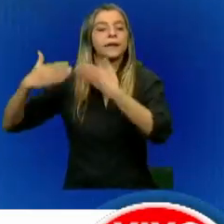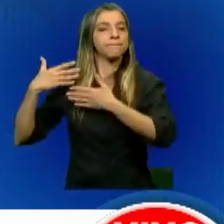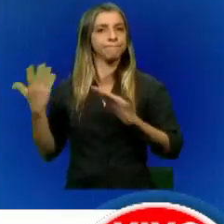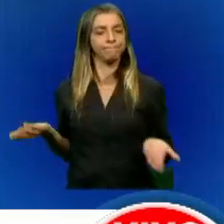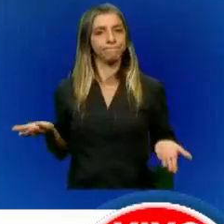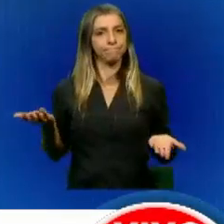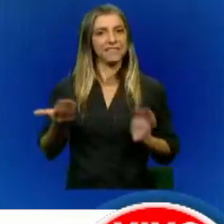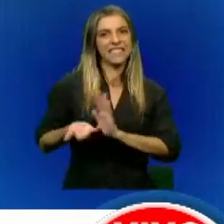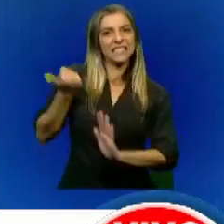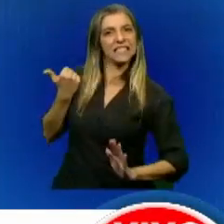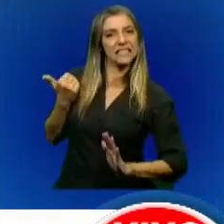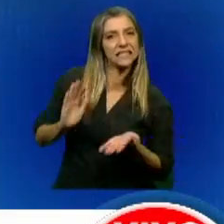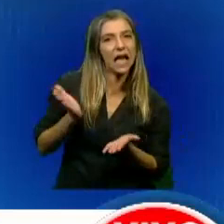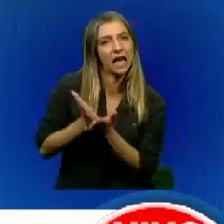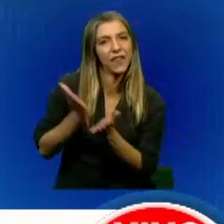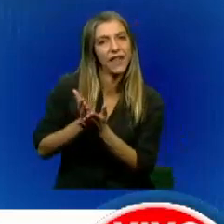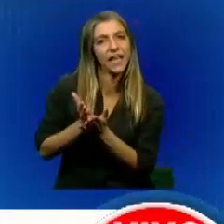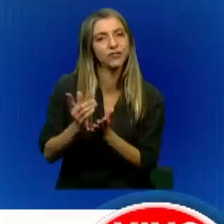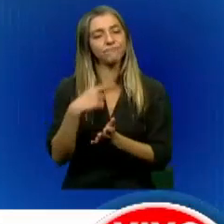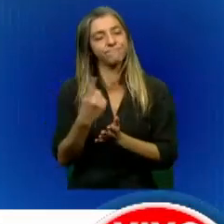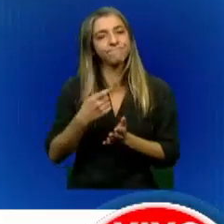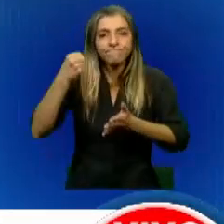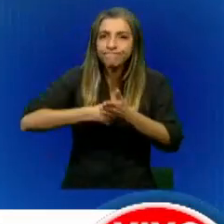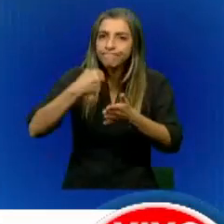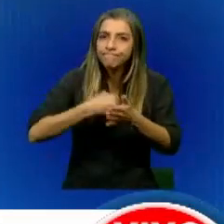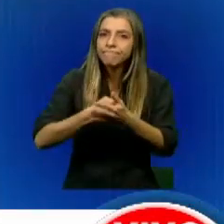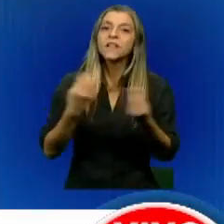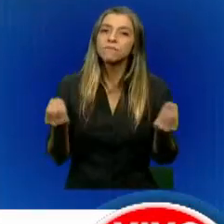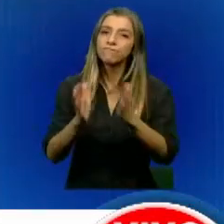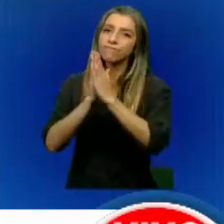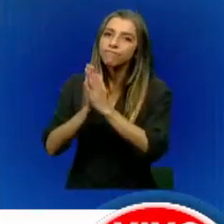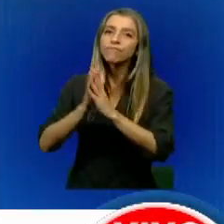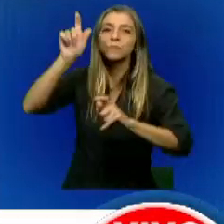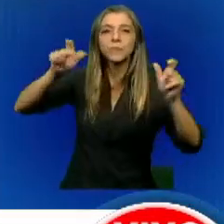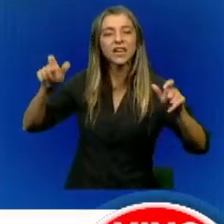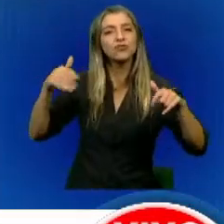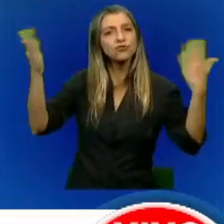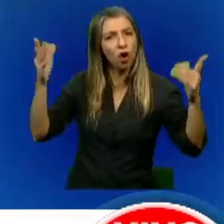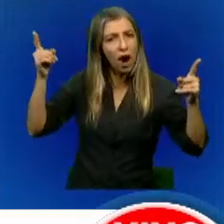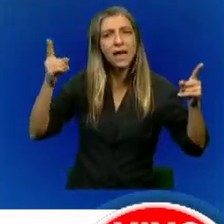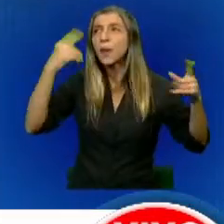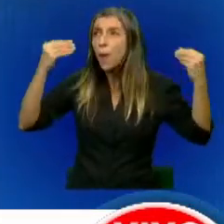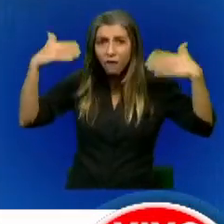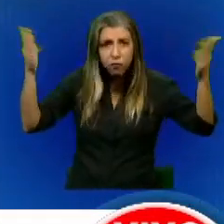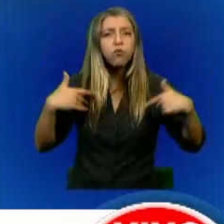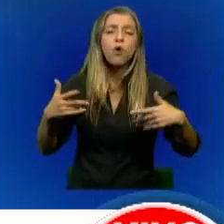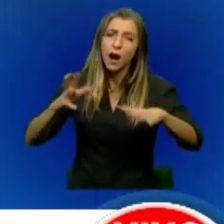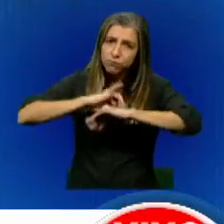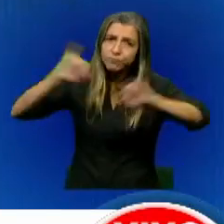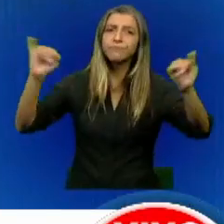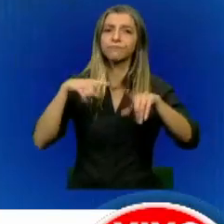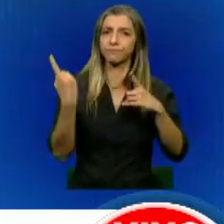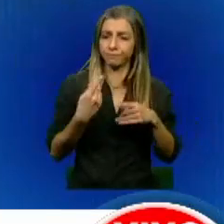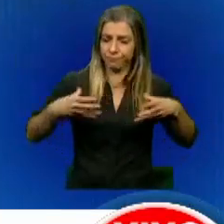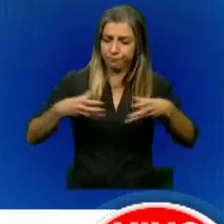que estamos peleando en la justicia. Y le digo a los argentinos en el exterior, Juntos por el Cambio fue a la justicia, personalmente firmé esa